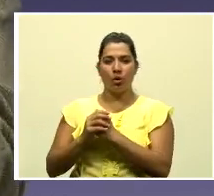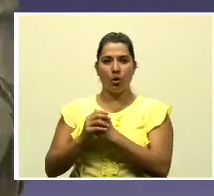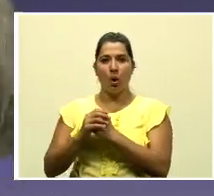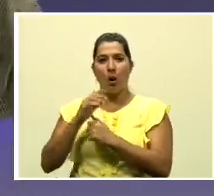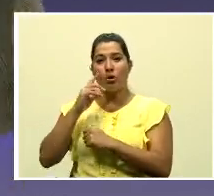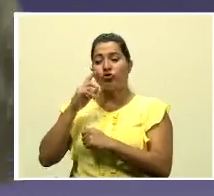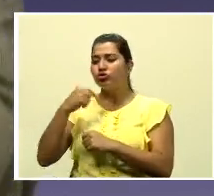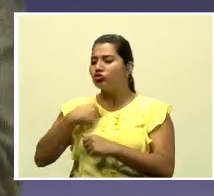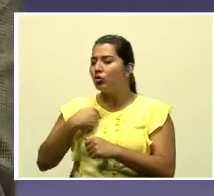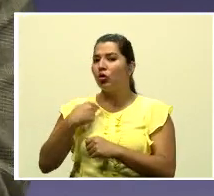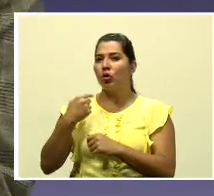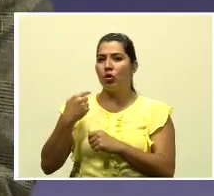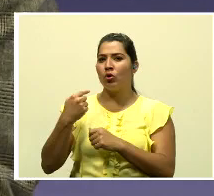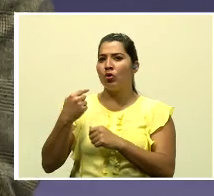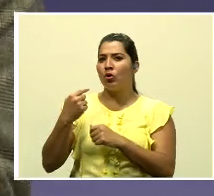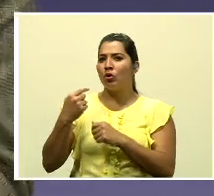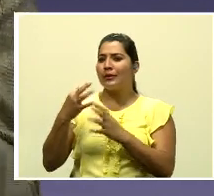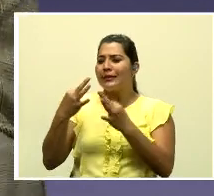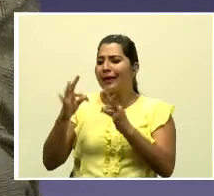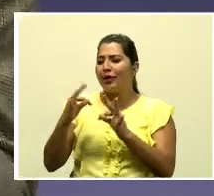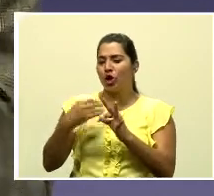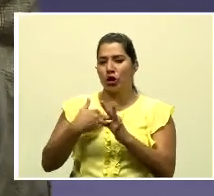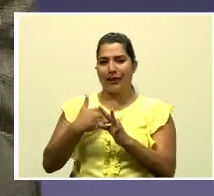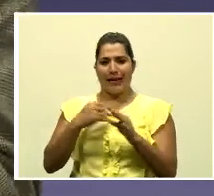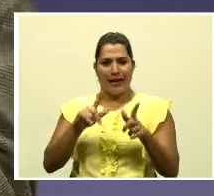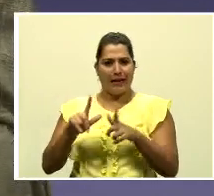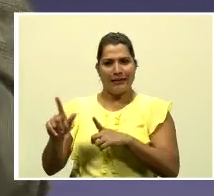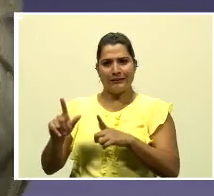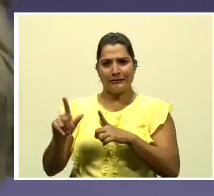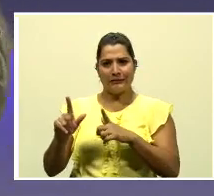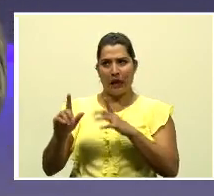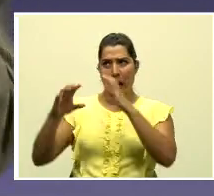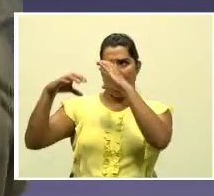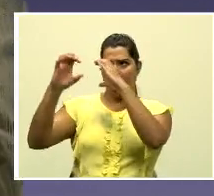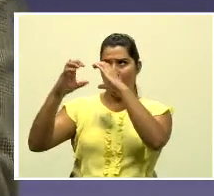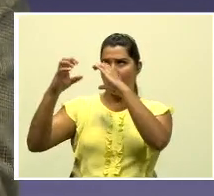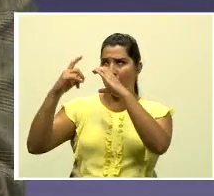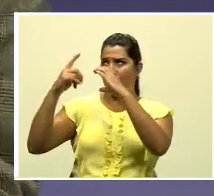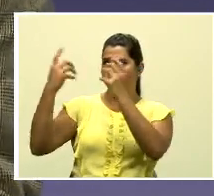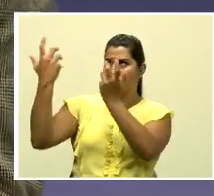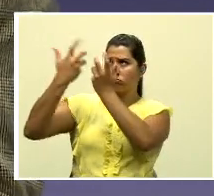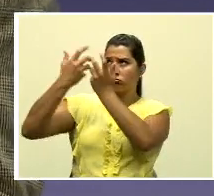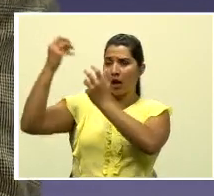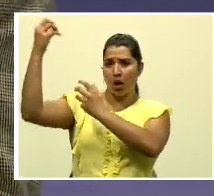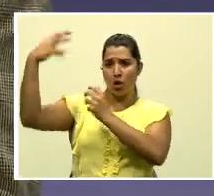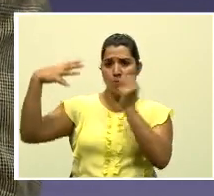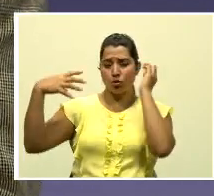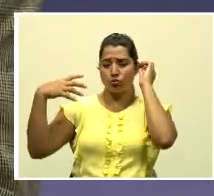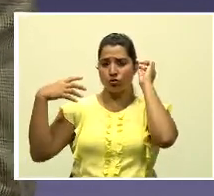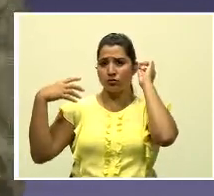tenerla lista de acuerdo a la luz que tengo en ese momento, yo la mido o la calculo al ojo,